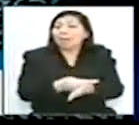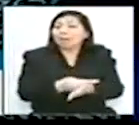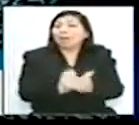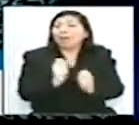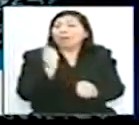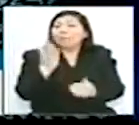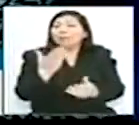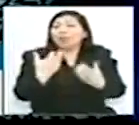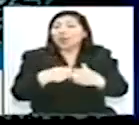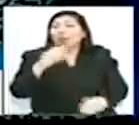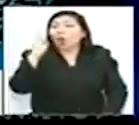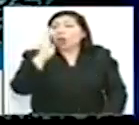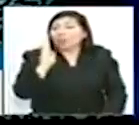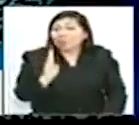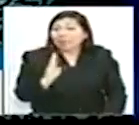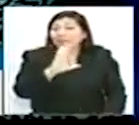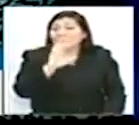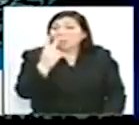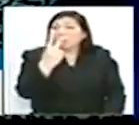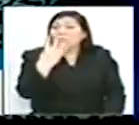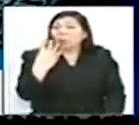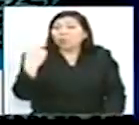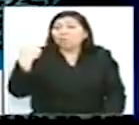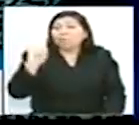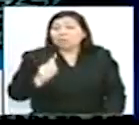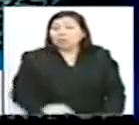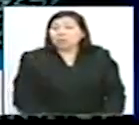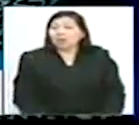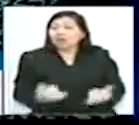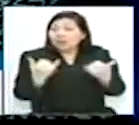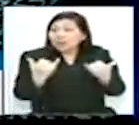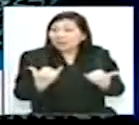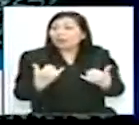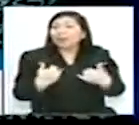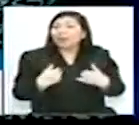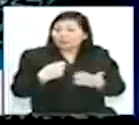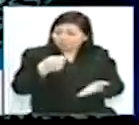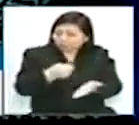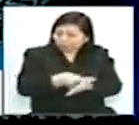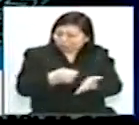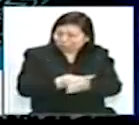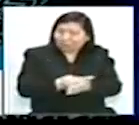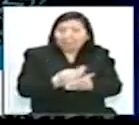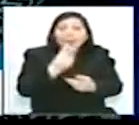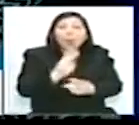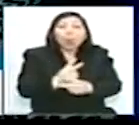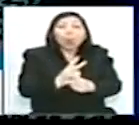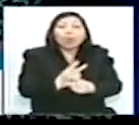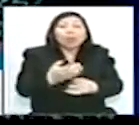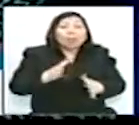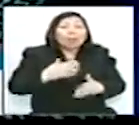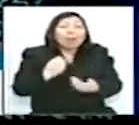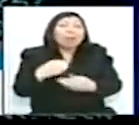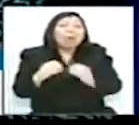que se le ha ordenado a la empresa Odebrecht de 524 millones. Esos que deberían haber servido para cautelar una